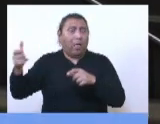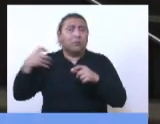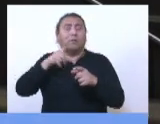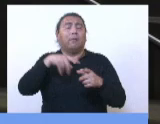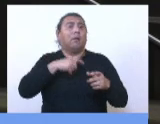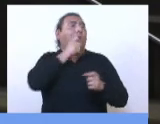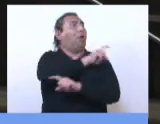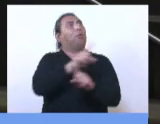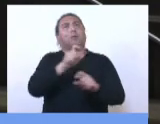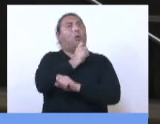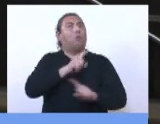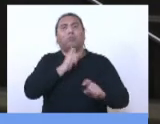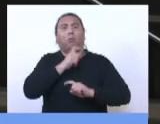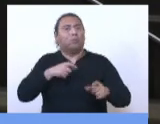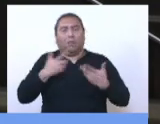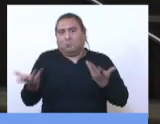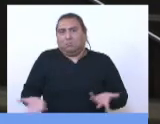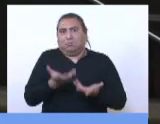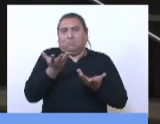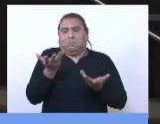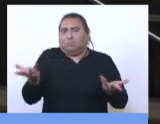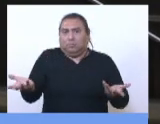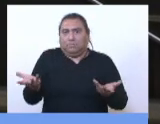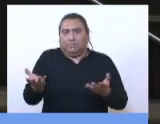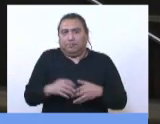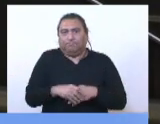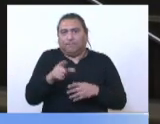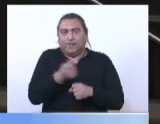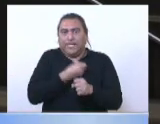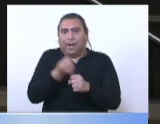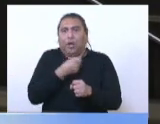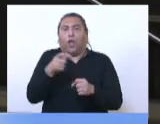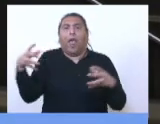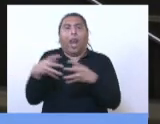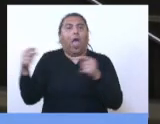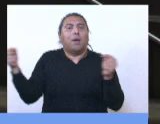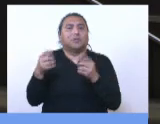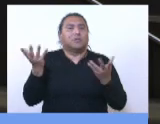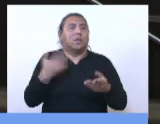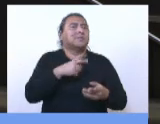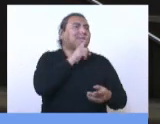pues no está bien el trabajo de la posición el trabajo de la oposición